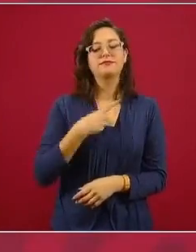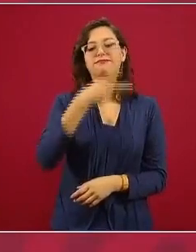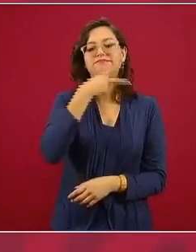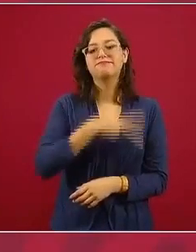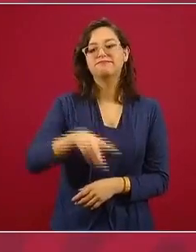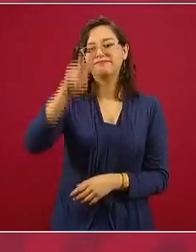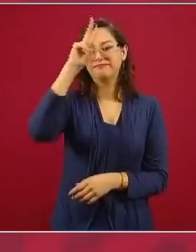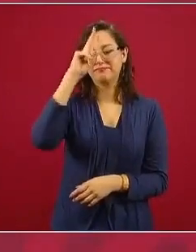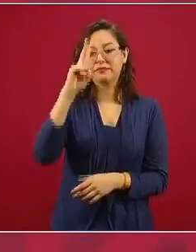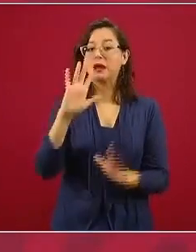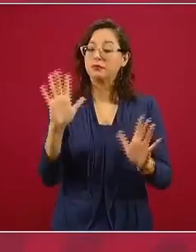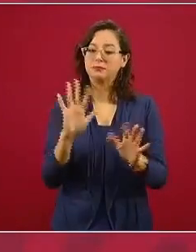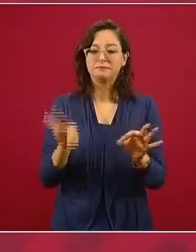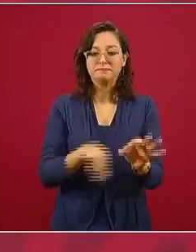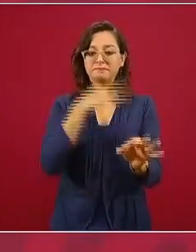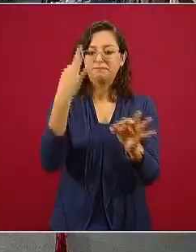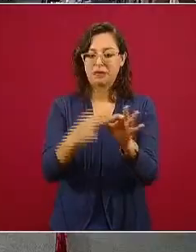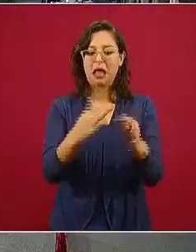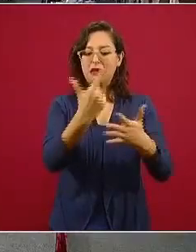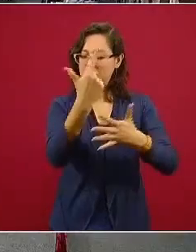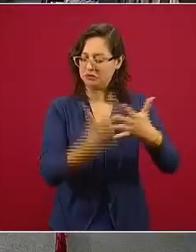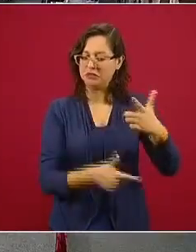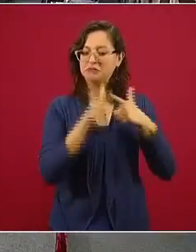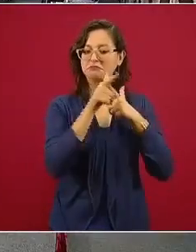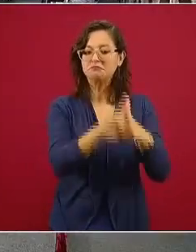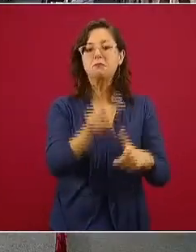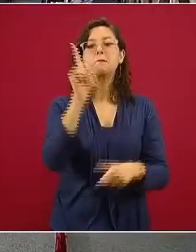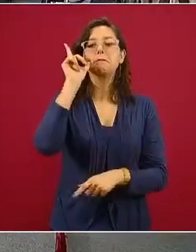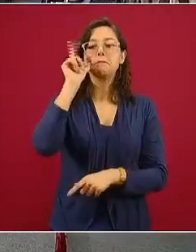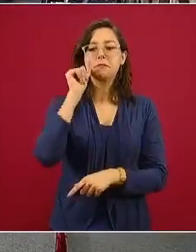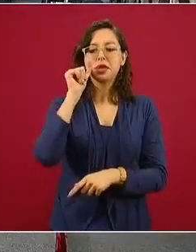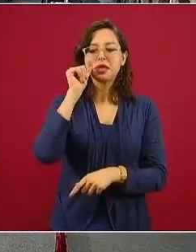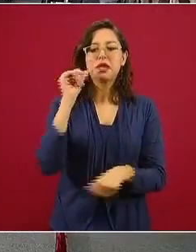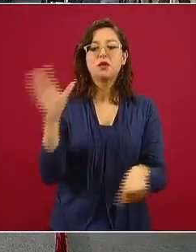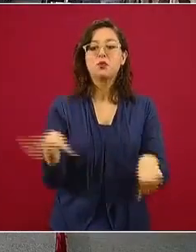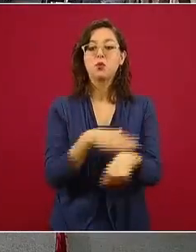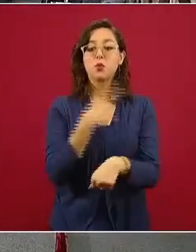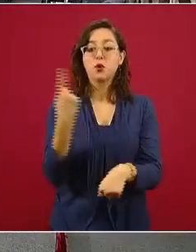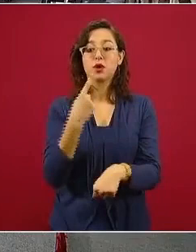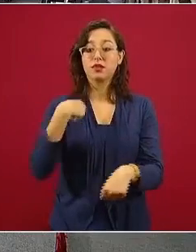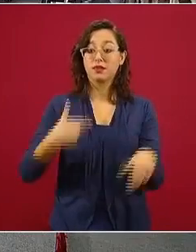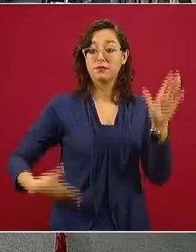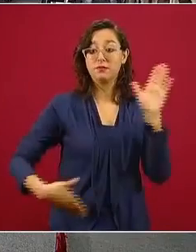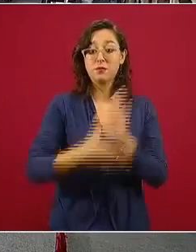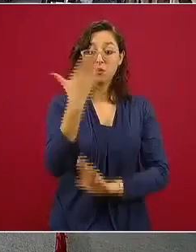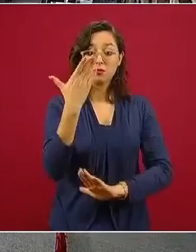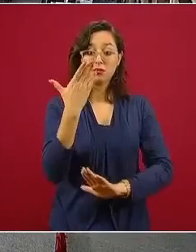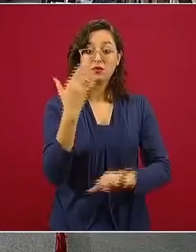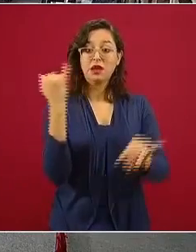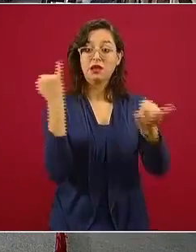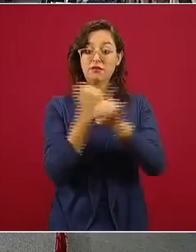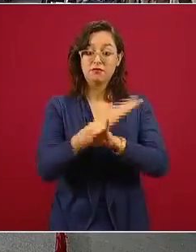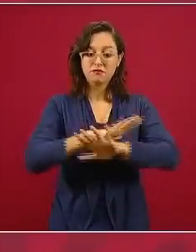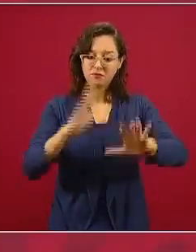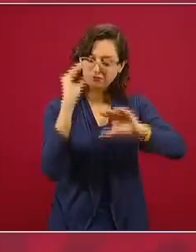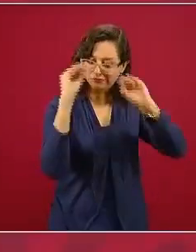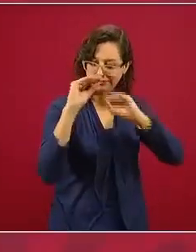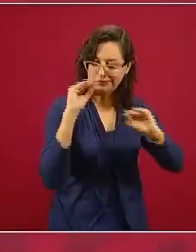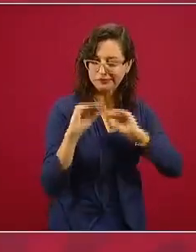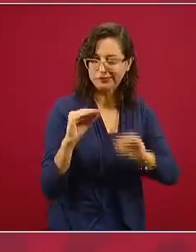lista, ¿sí? Mañana, ¿sí? Porque tengo que ir a terminar el